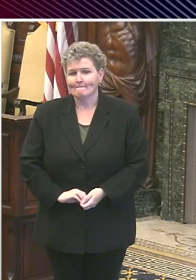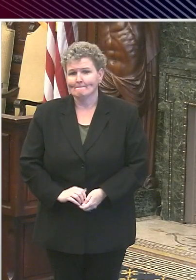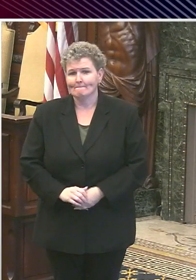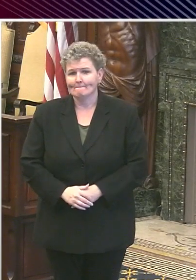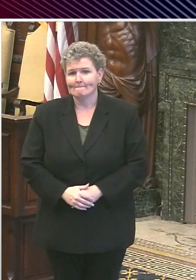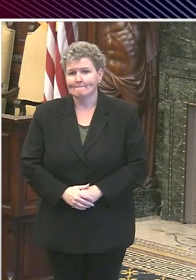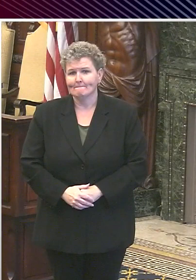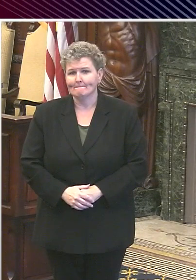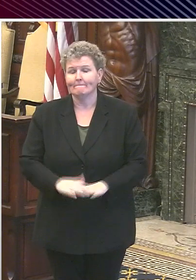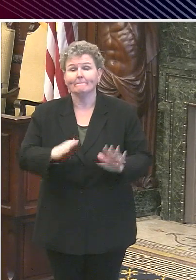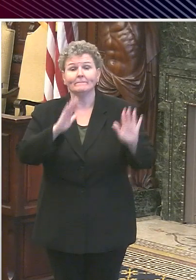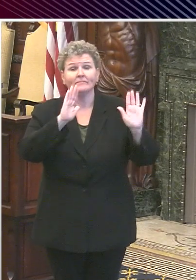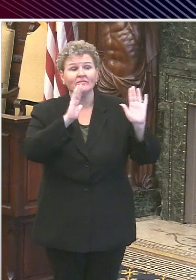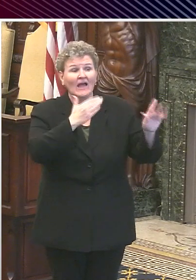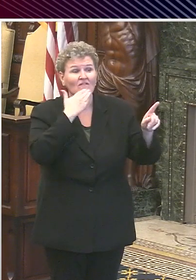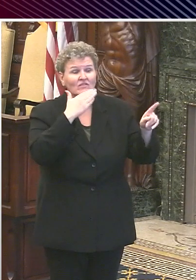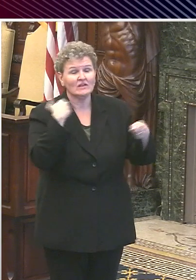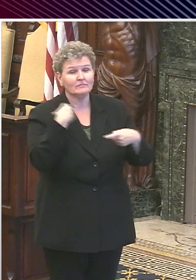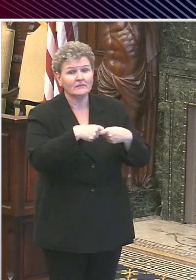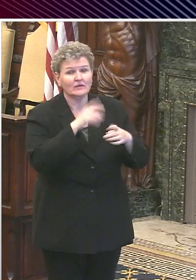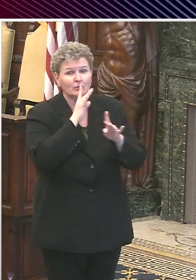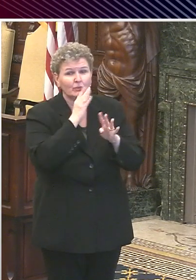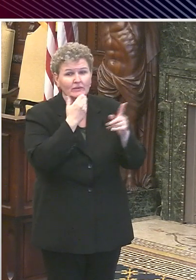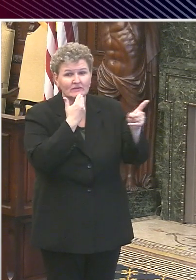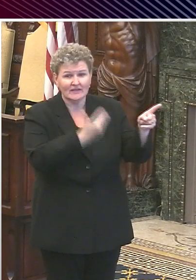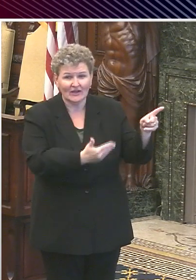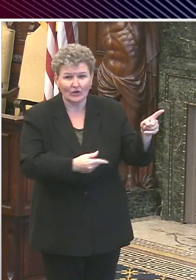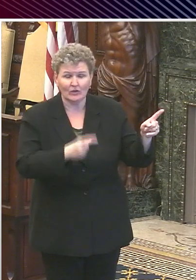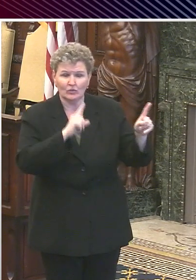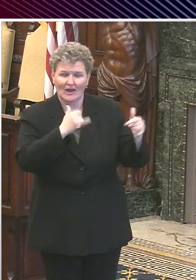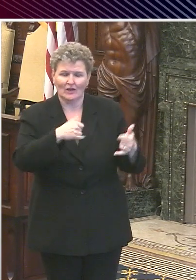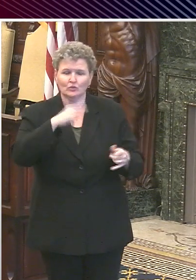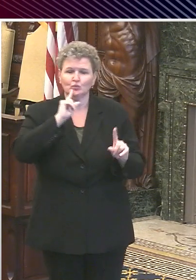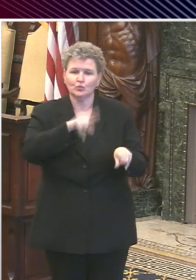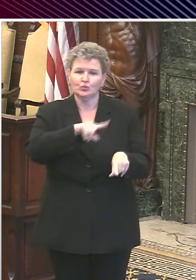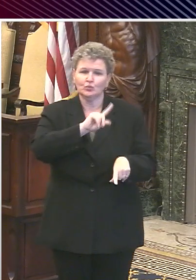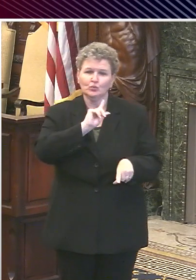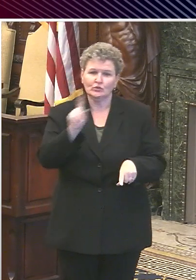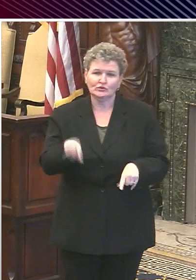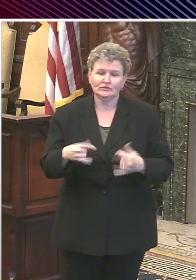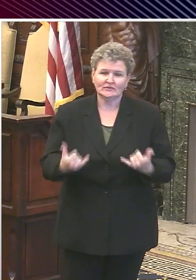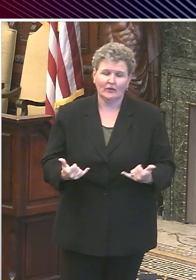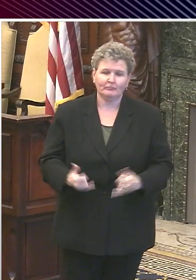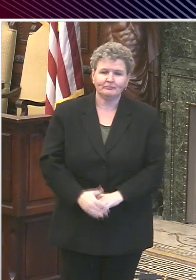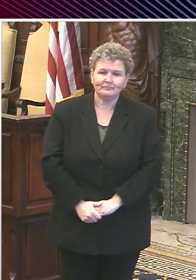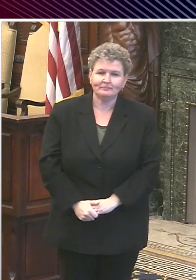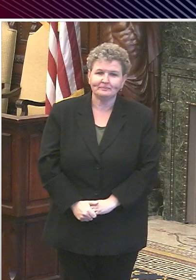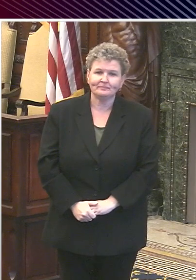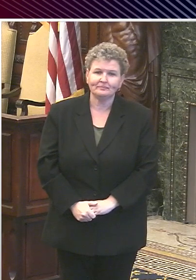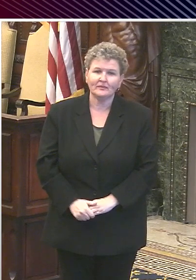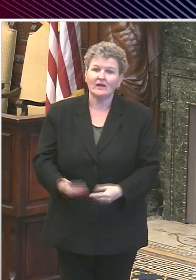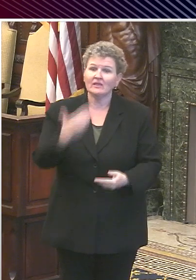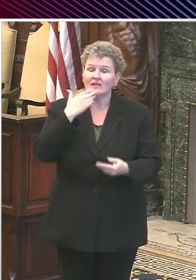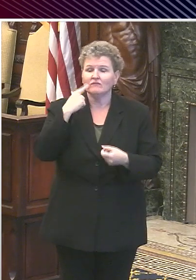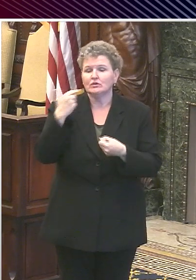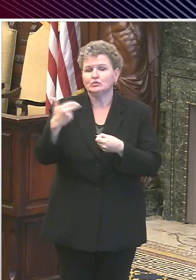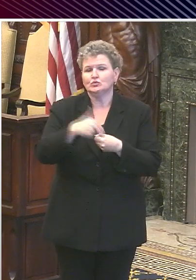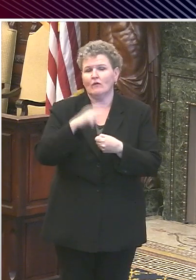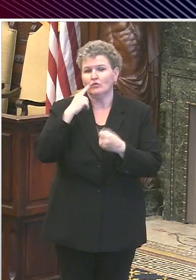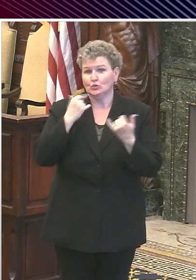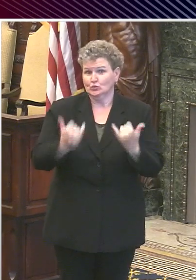Great. Thank you, Armando. We're now going to move to the Q&A portion. Thank you for joining the press briefing on topics related to